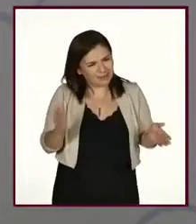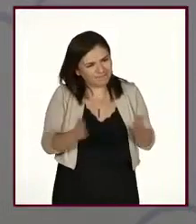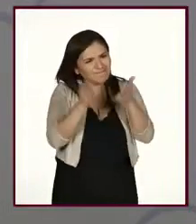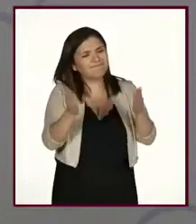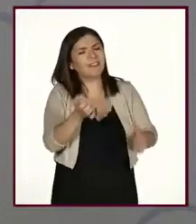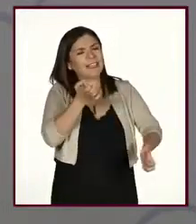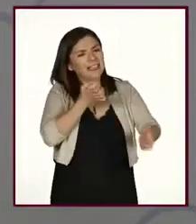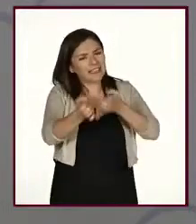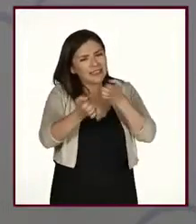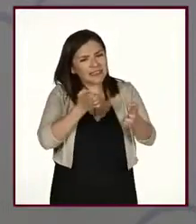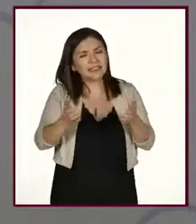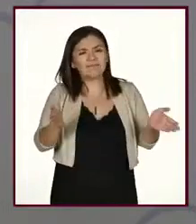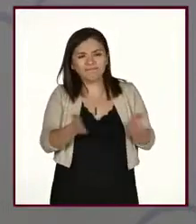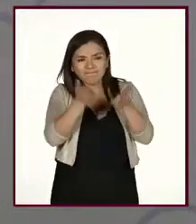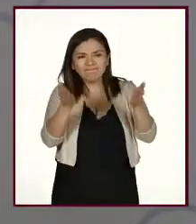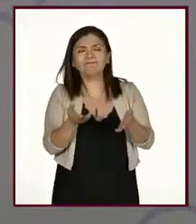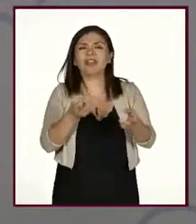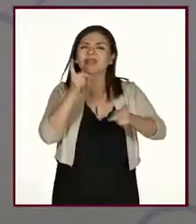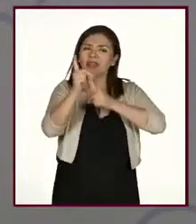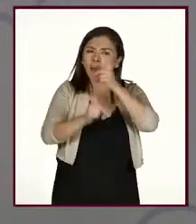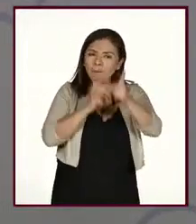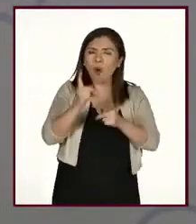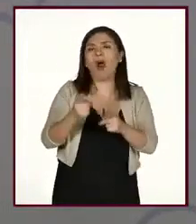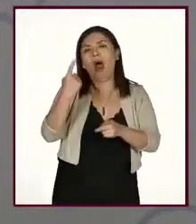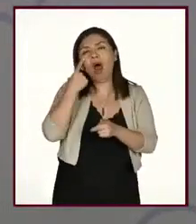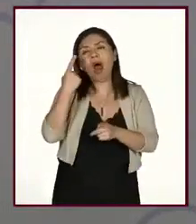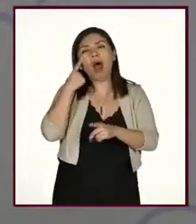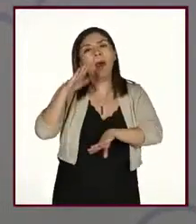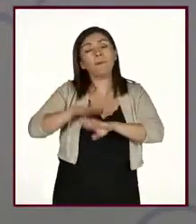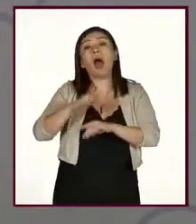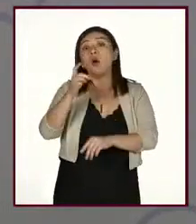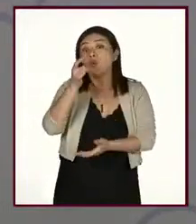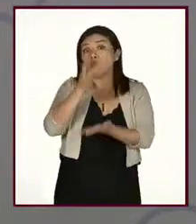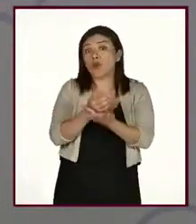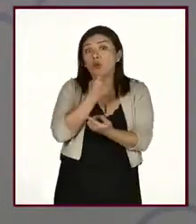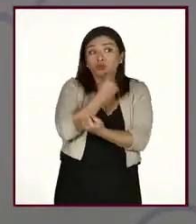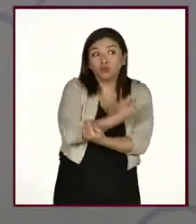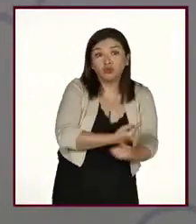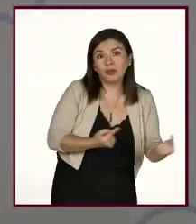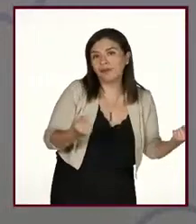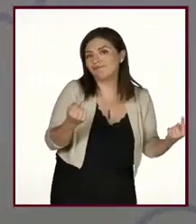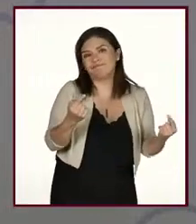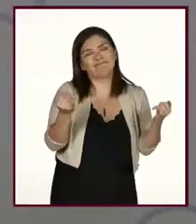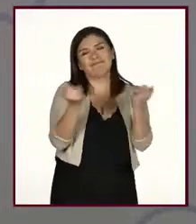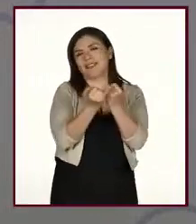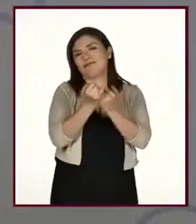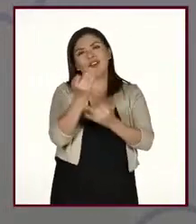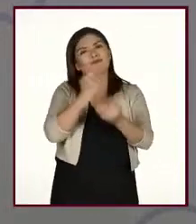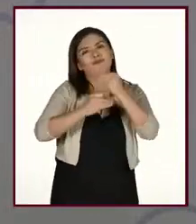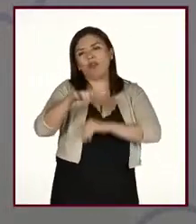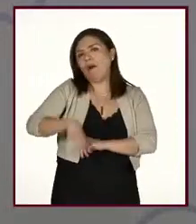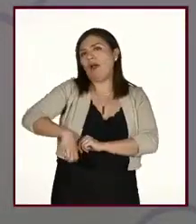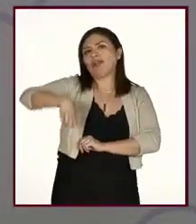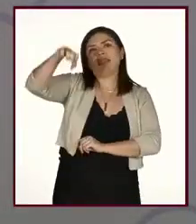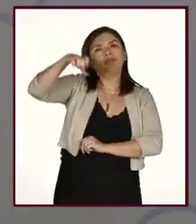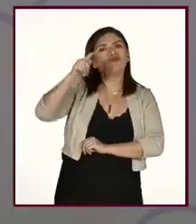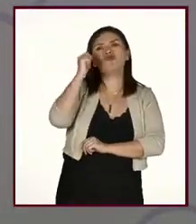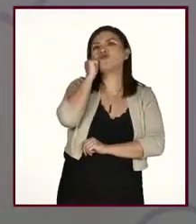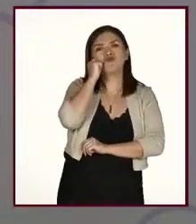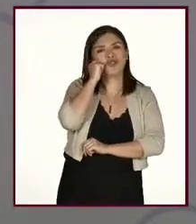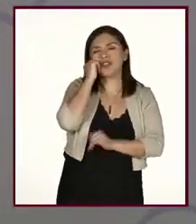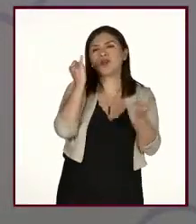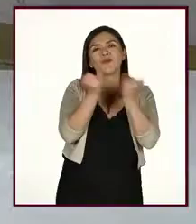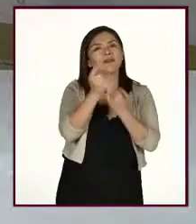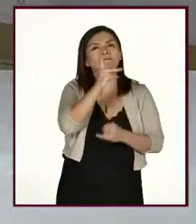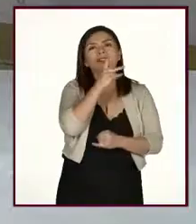situaciones de una activación física constante, no solo en los niños, sino pues también en toda nuestra vida. Junto con los papás. Junto con los